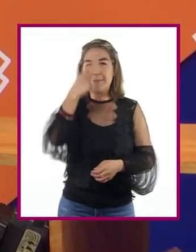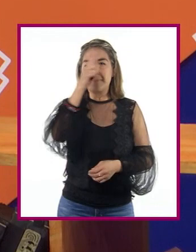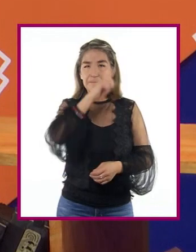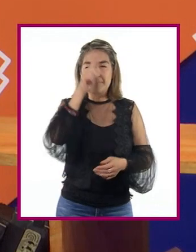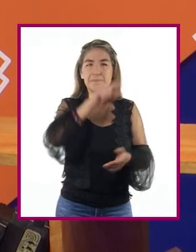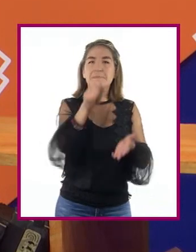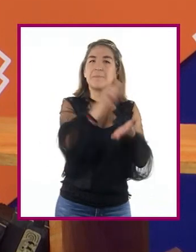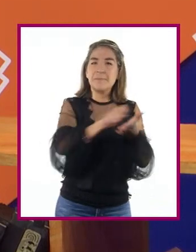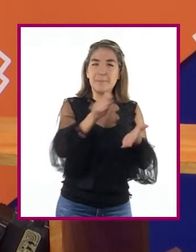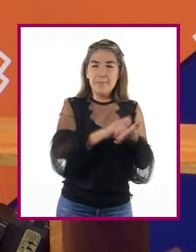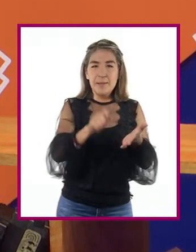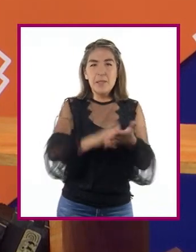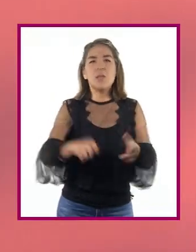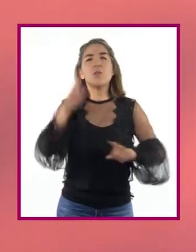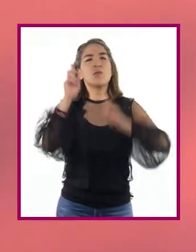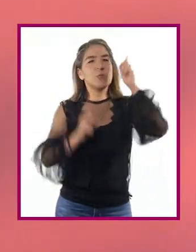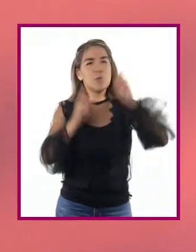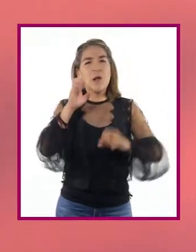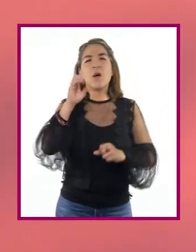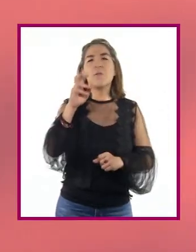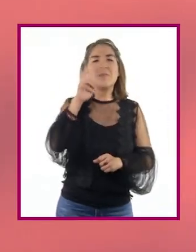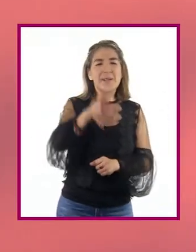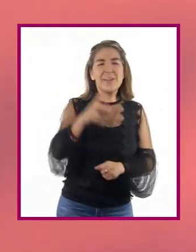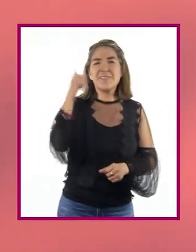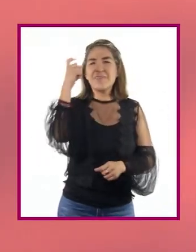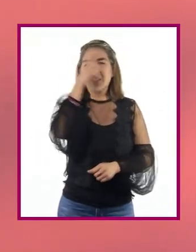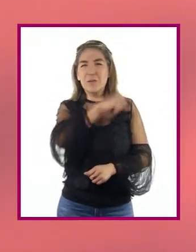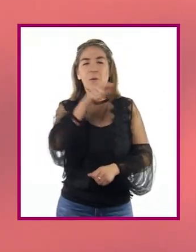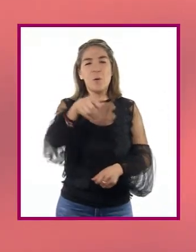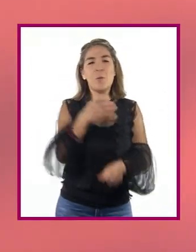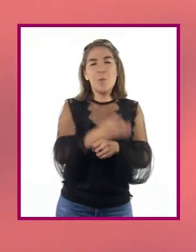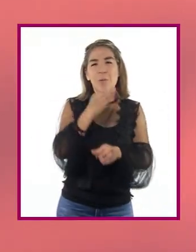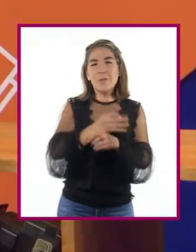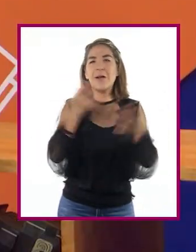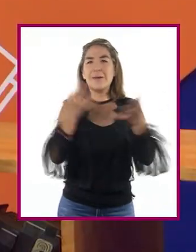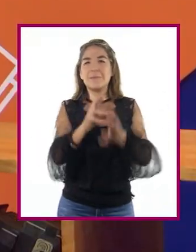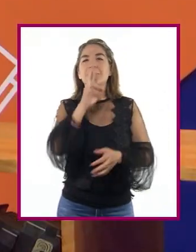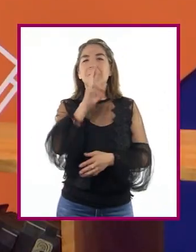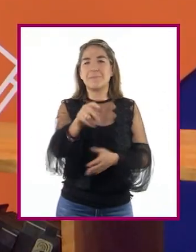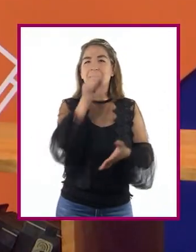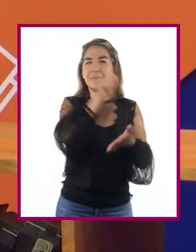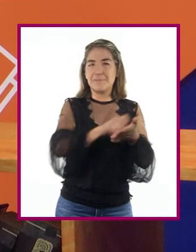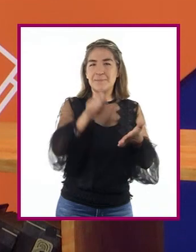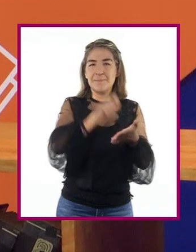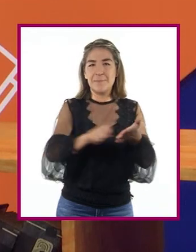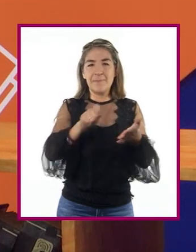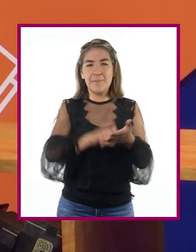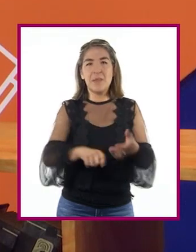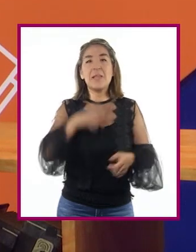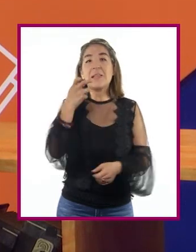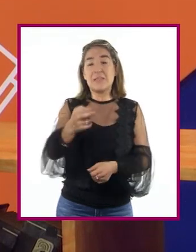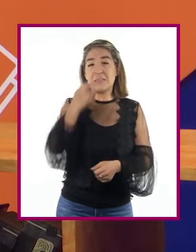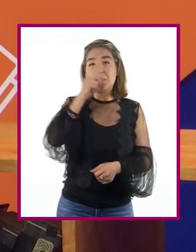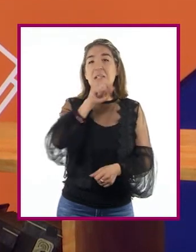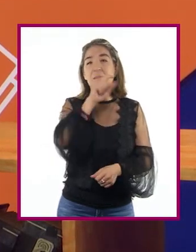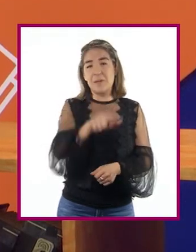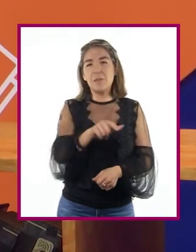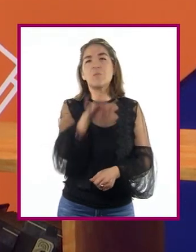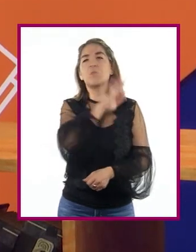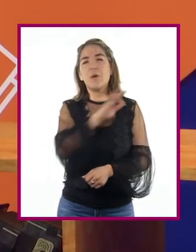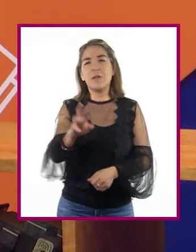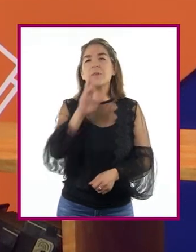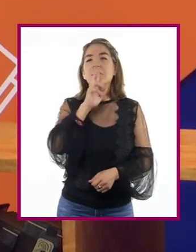las dudas, inquietudes o dificultades que surjan al resolver los planteamientos, pues muchas de estas las